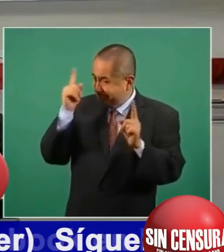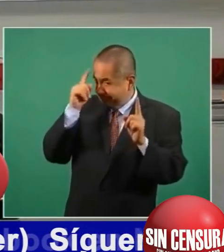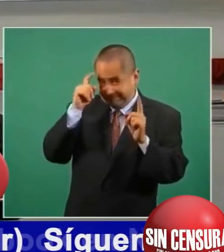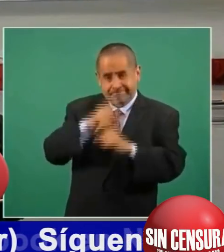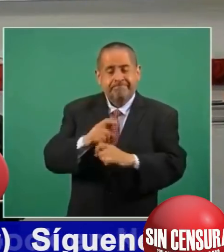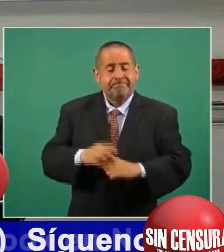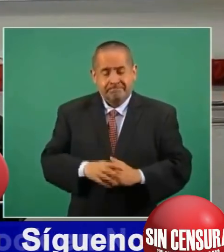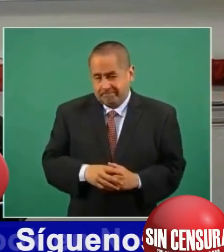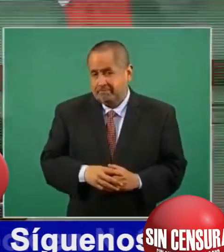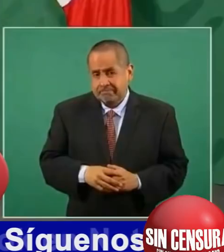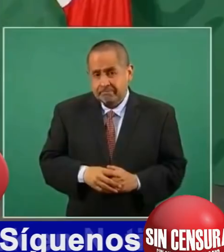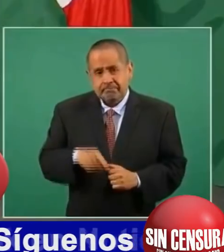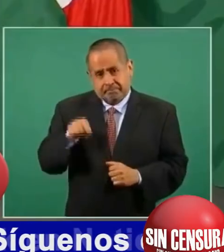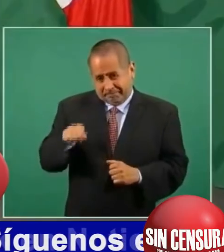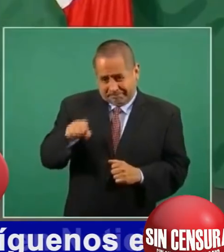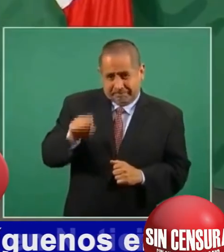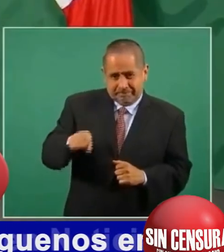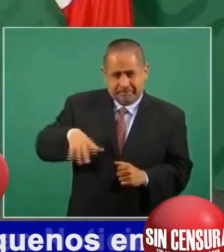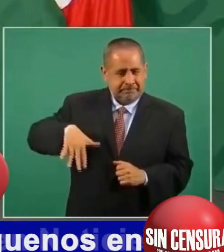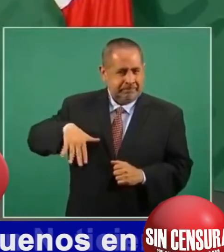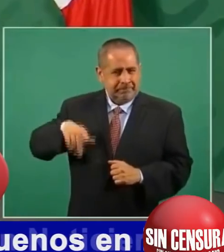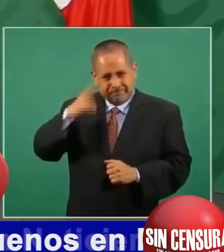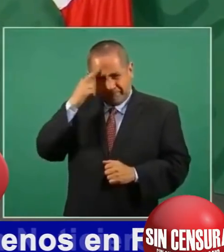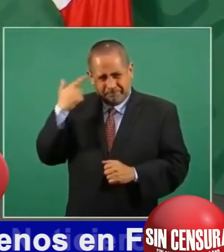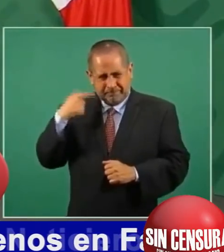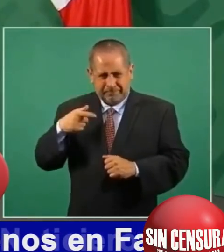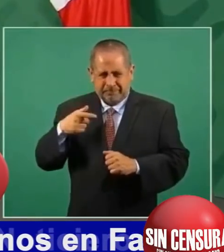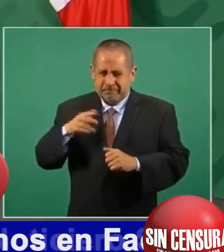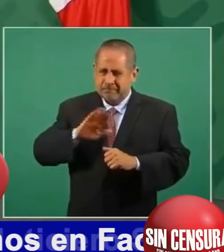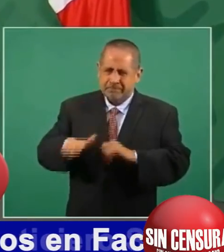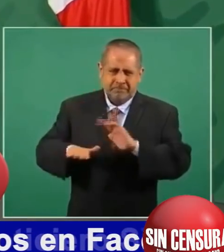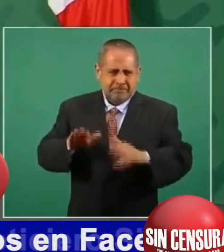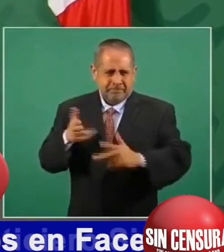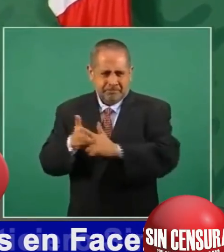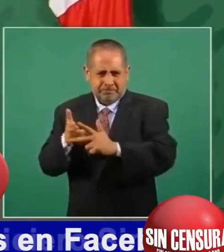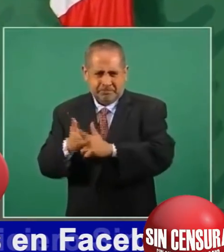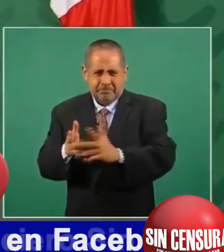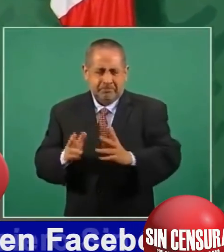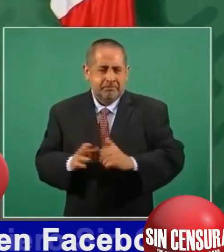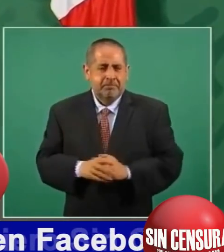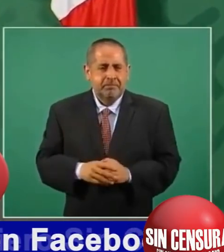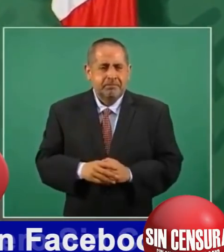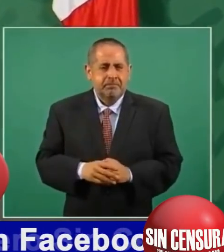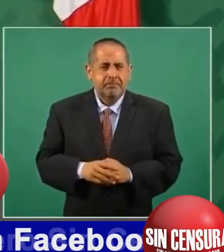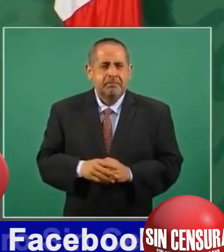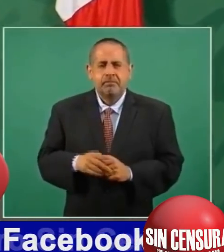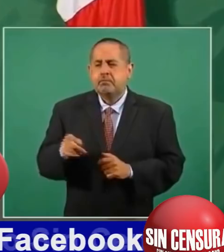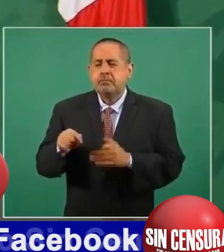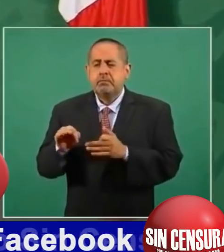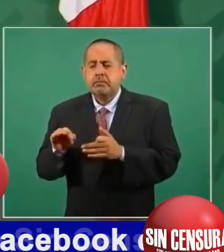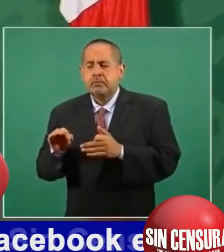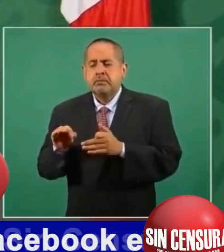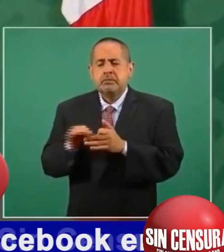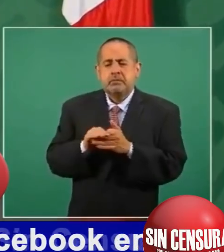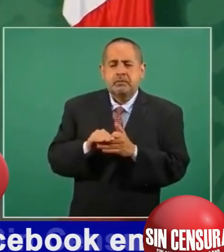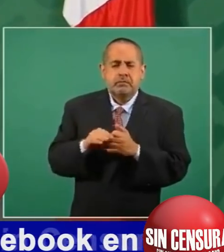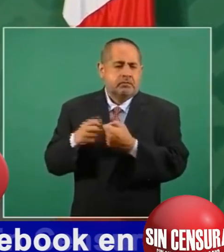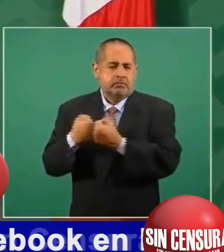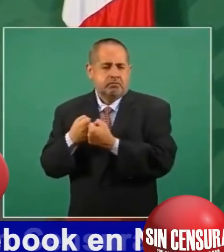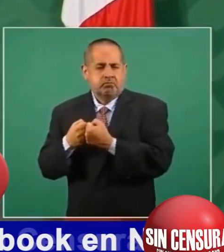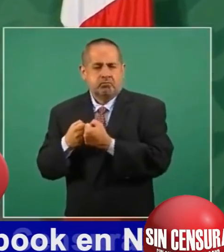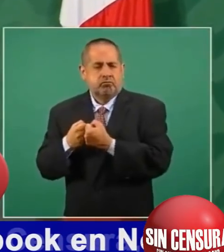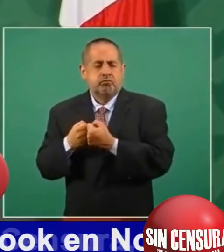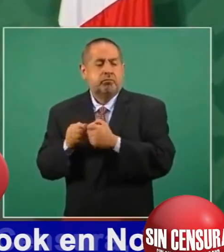donde sucedieron estos hechos. No fue muy cercano a la frontera,